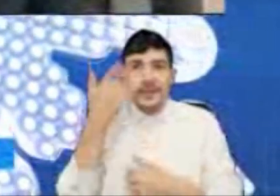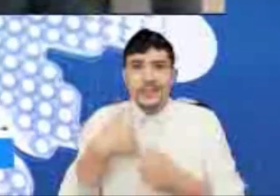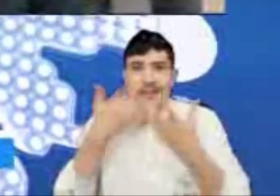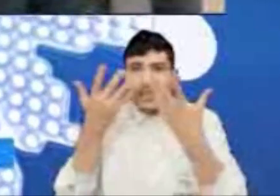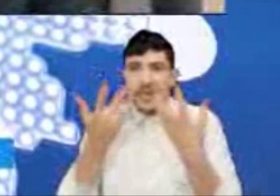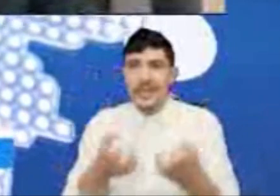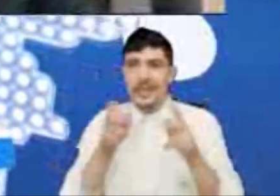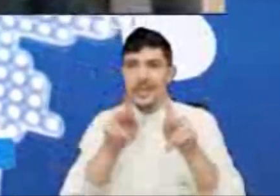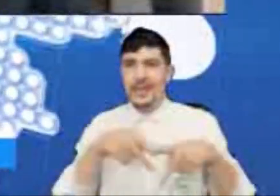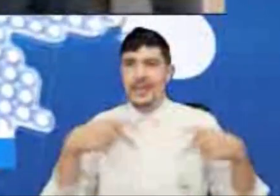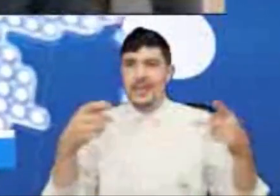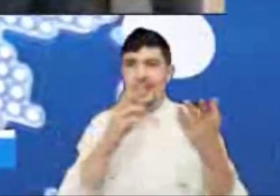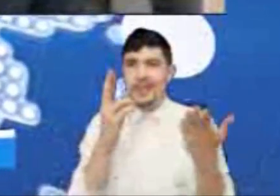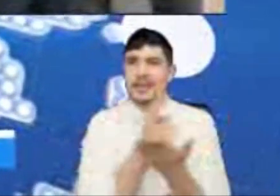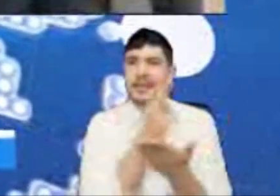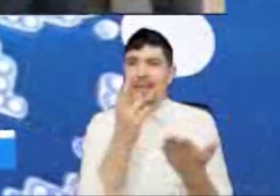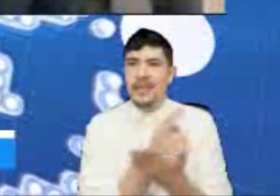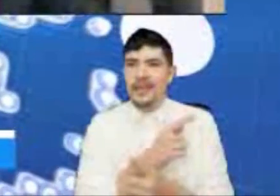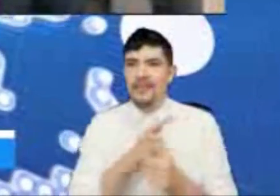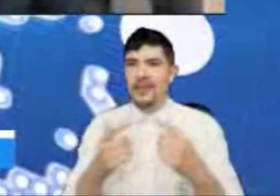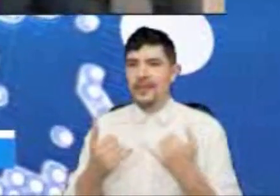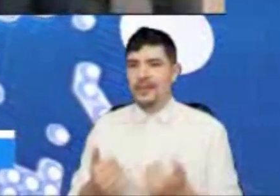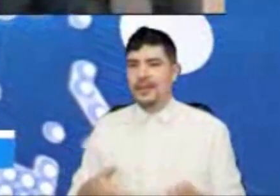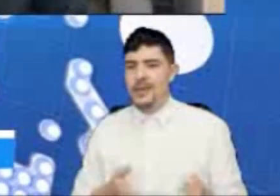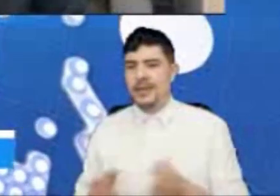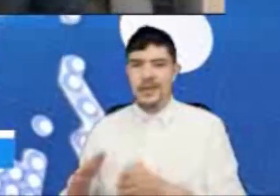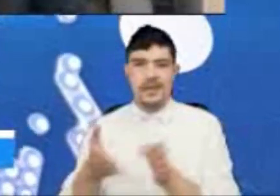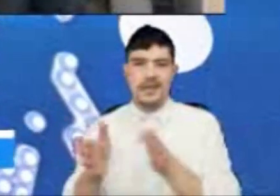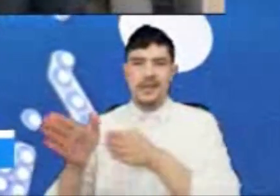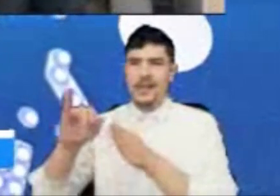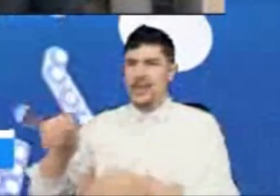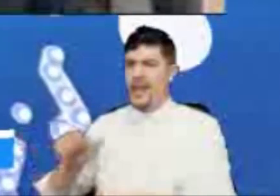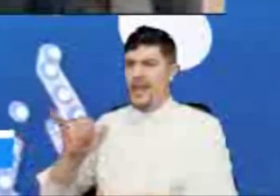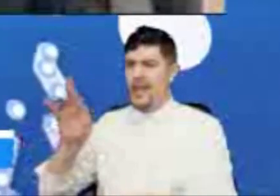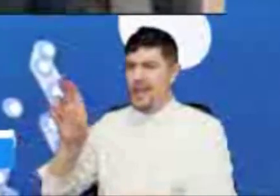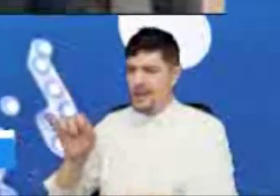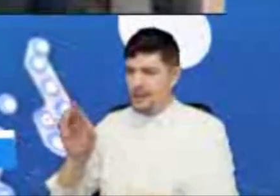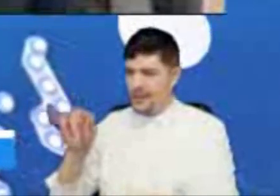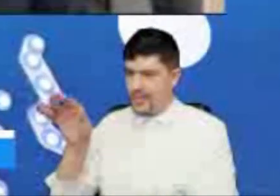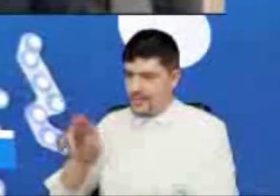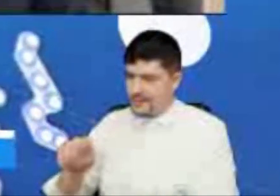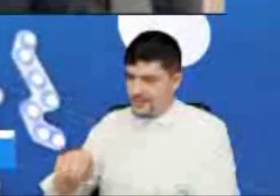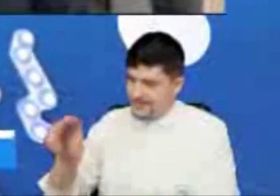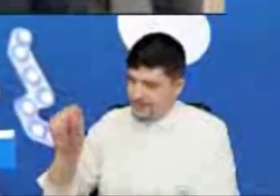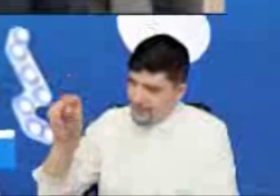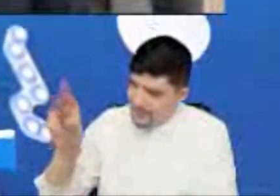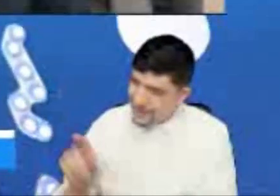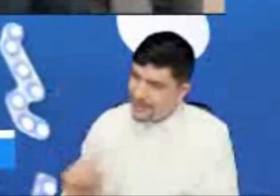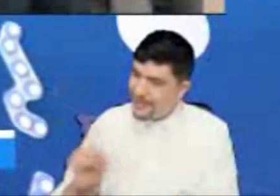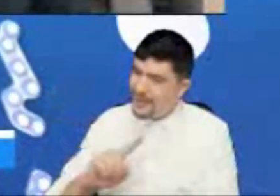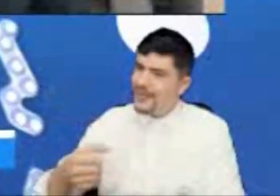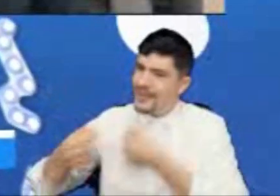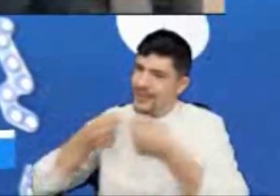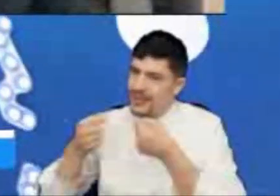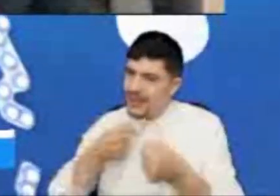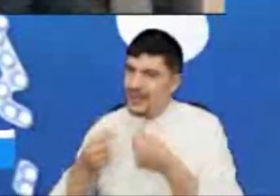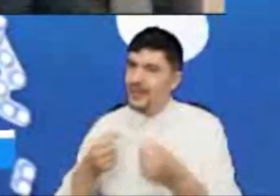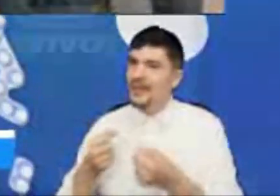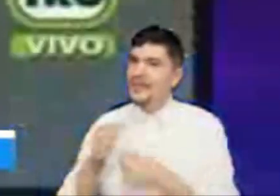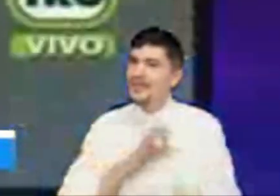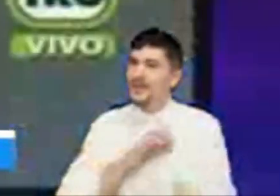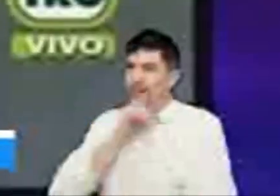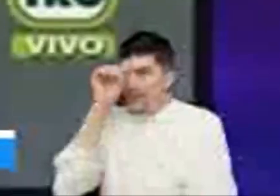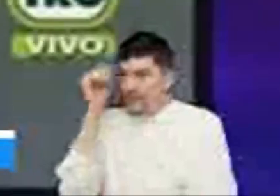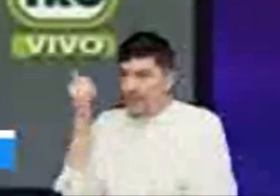revista. Pero en este camino, Jairo Ortiz me dijo un día, no, Paola, no, necesito una presentadora para el noticiero los fines de semana. Me